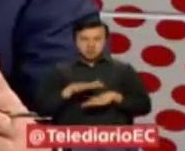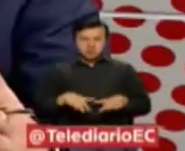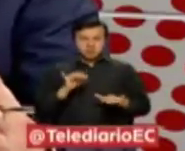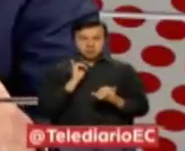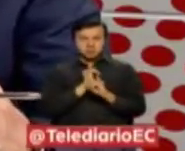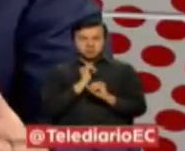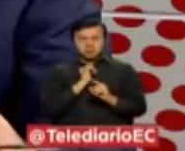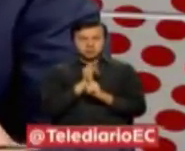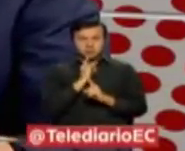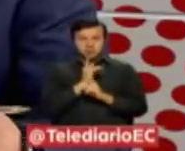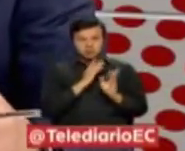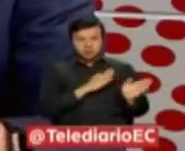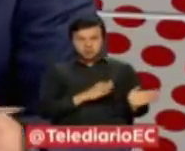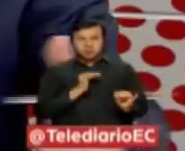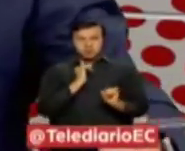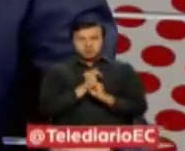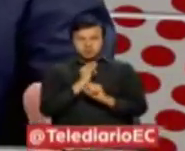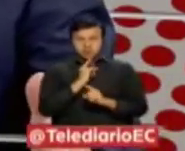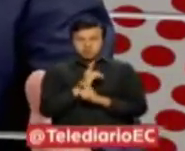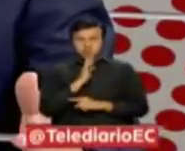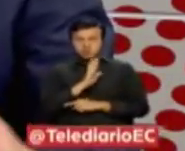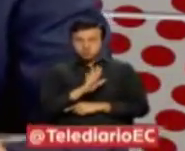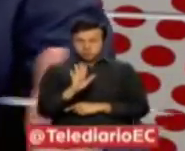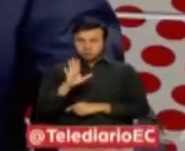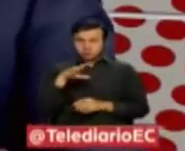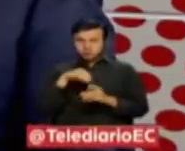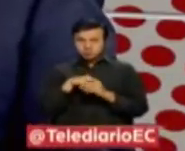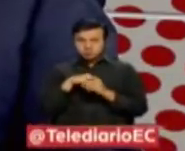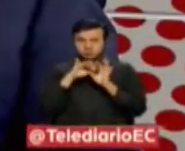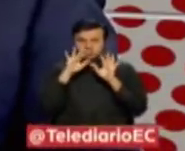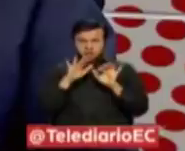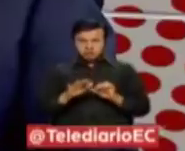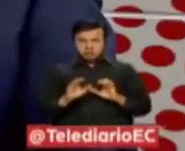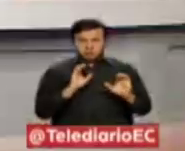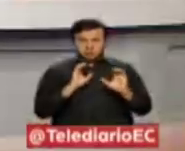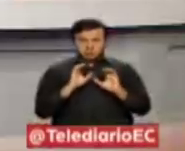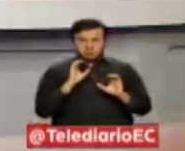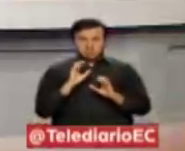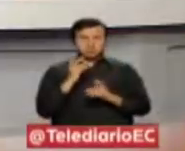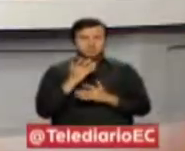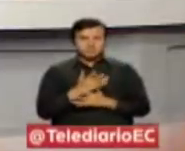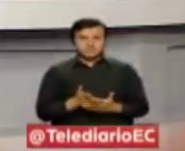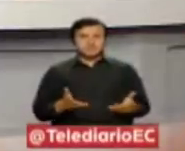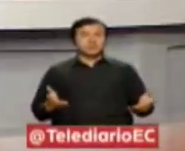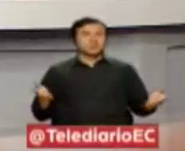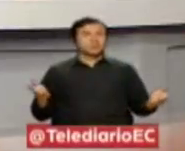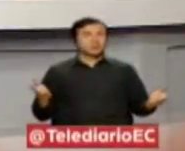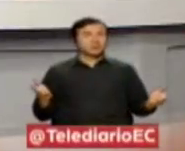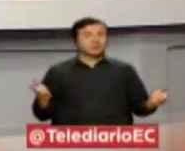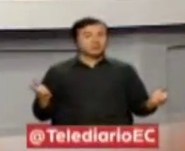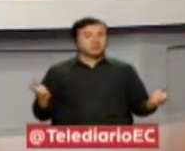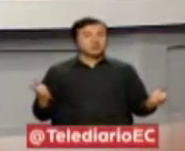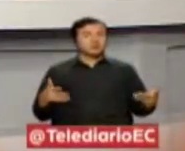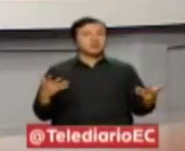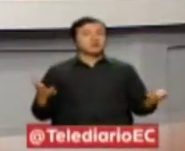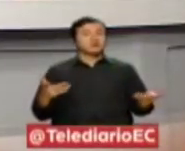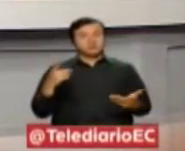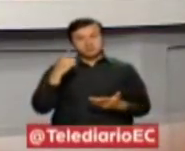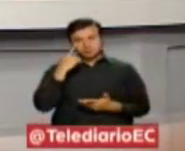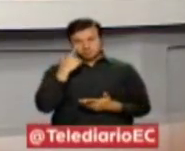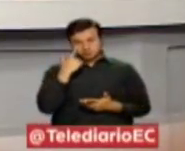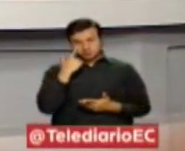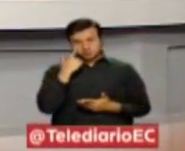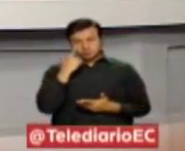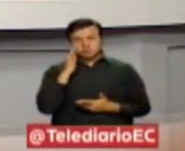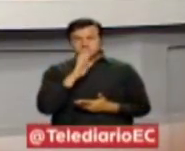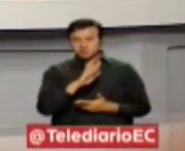institucional dentro de la SENAIN, por ejemplo. ¿Y de qué grado de depuración